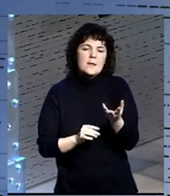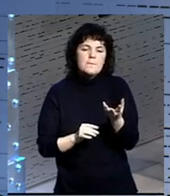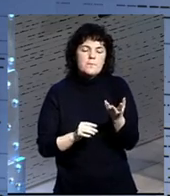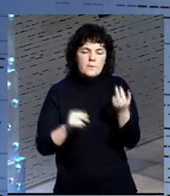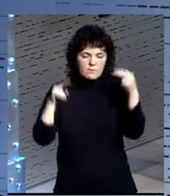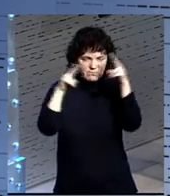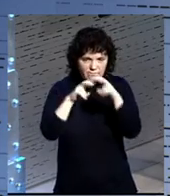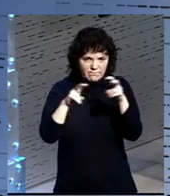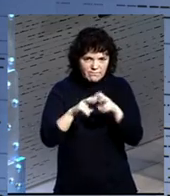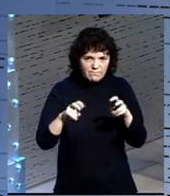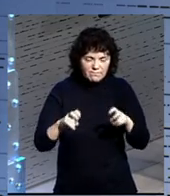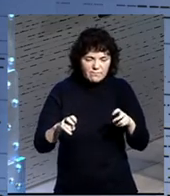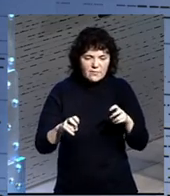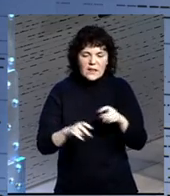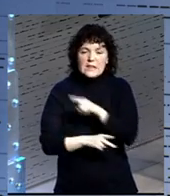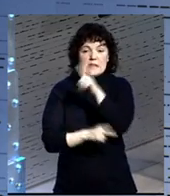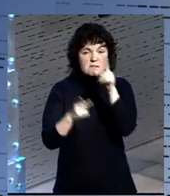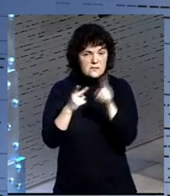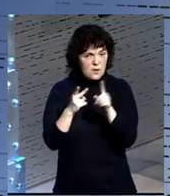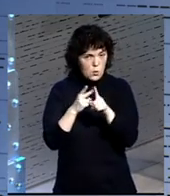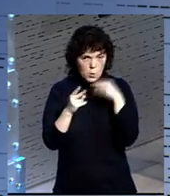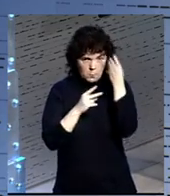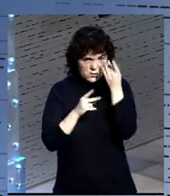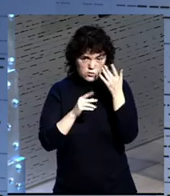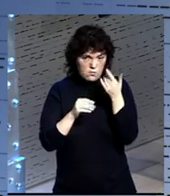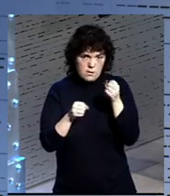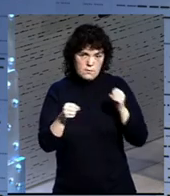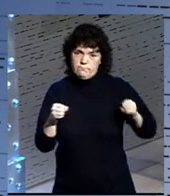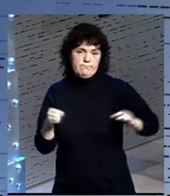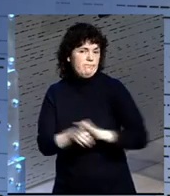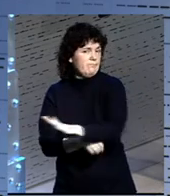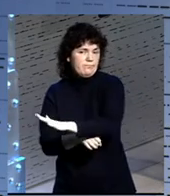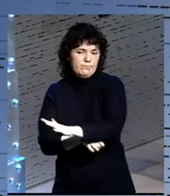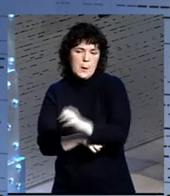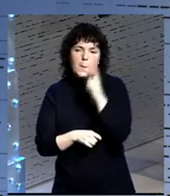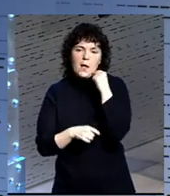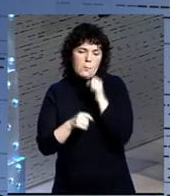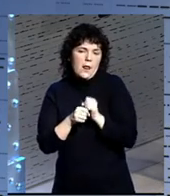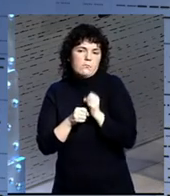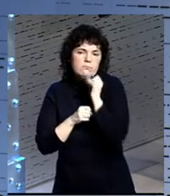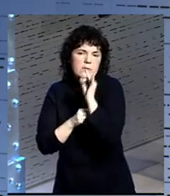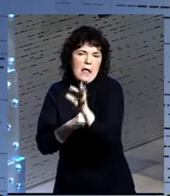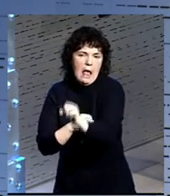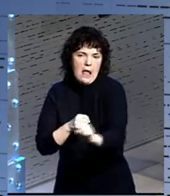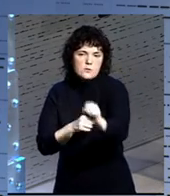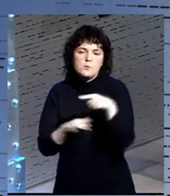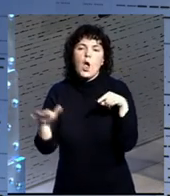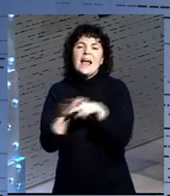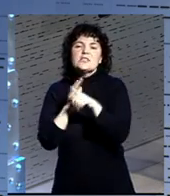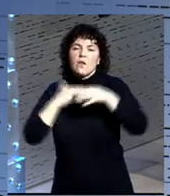menoscabar el segundo elemento que yo creo que va a dominar en la banca de las próximas décadas, que es la gestión de